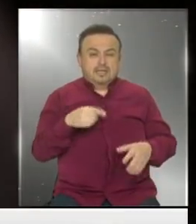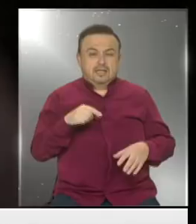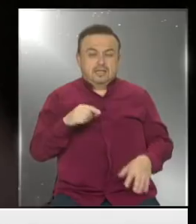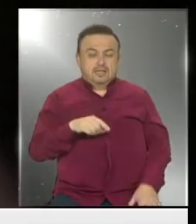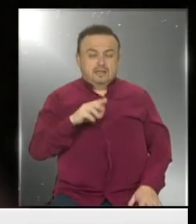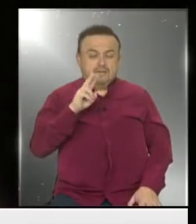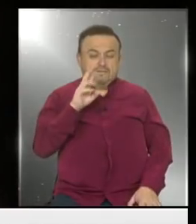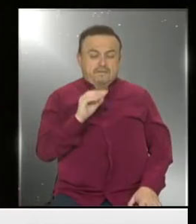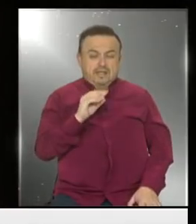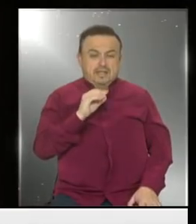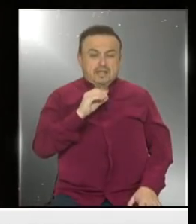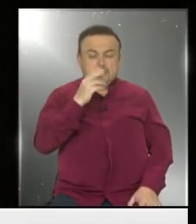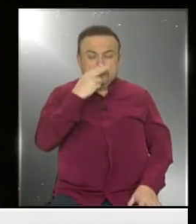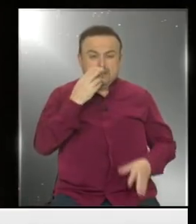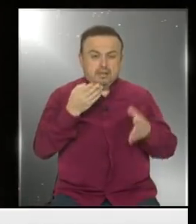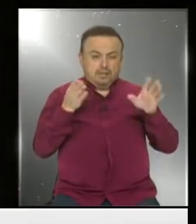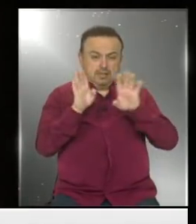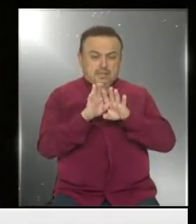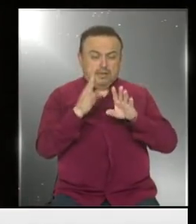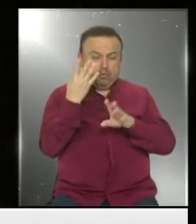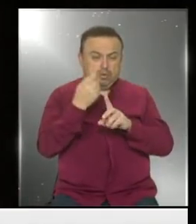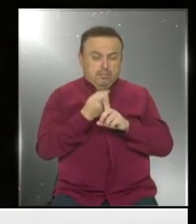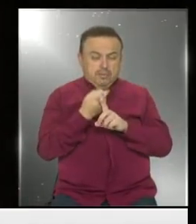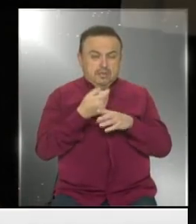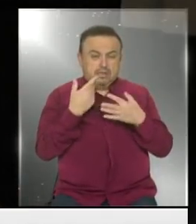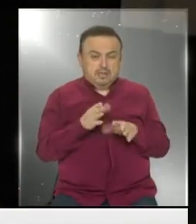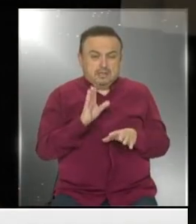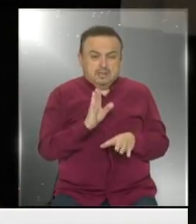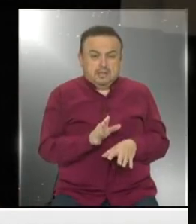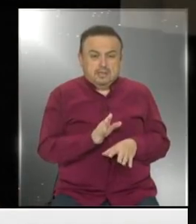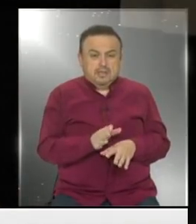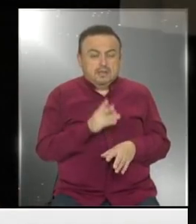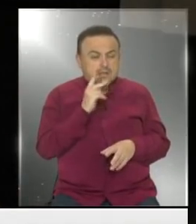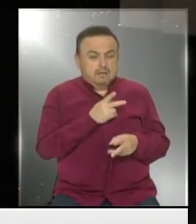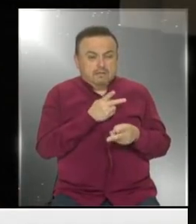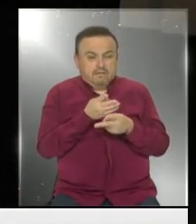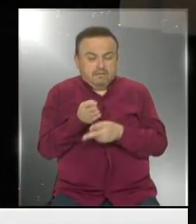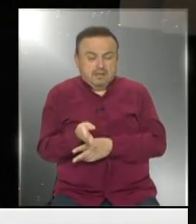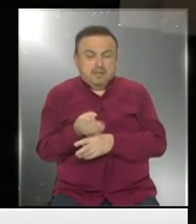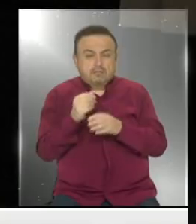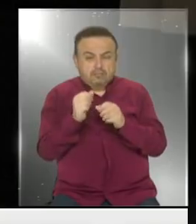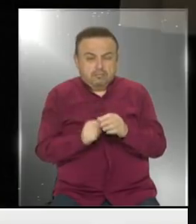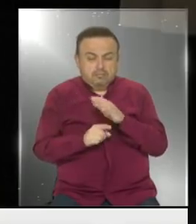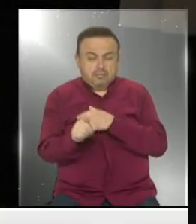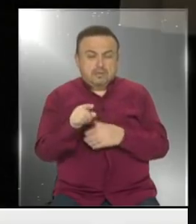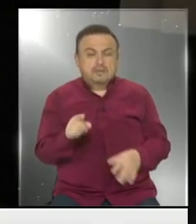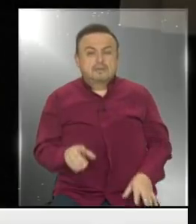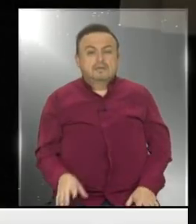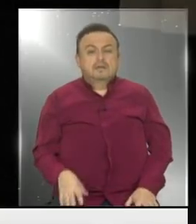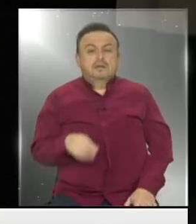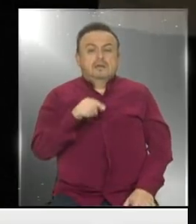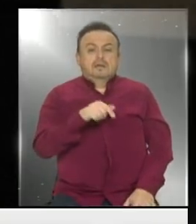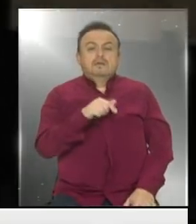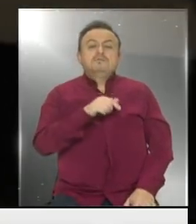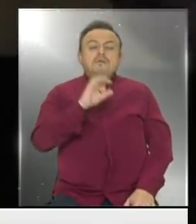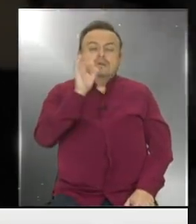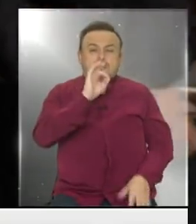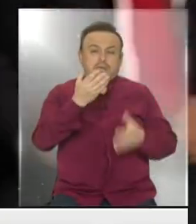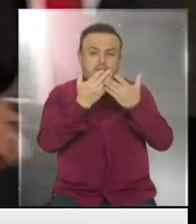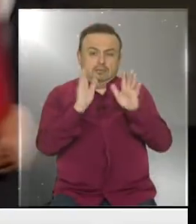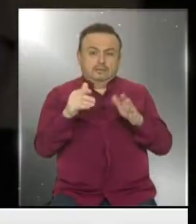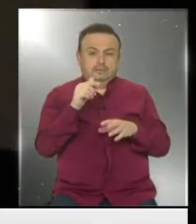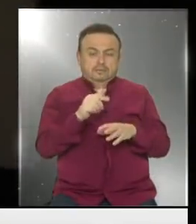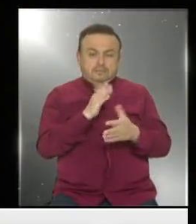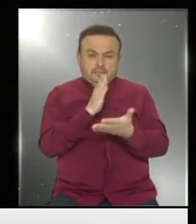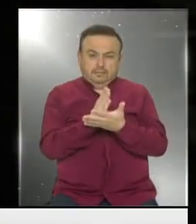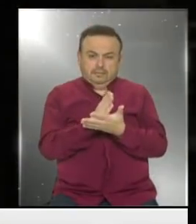20 de marzo. Después de más de 4 meses, ahora los visitantes van a poder ingresar nuevamente desde este sábado. ¿Se